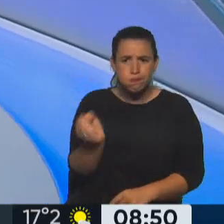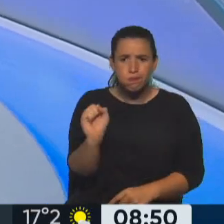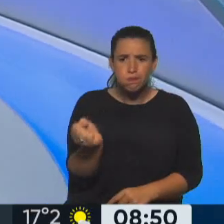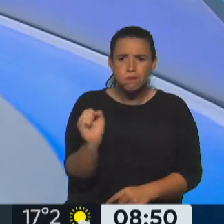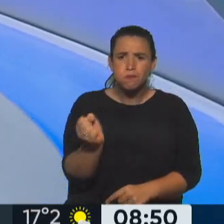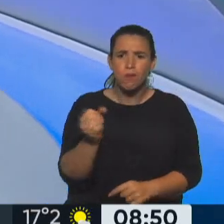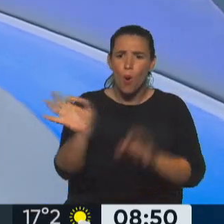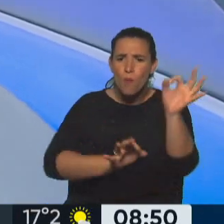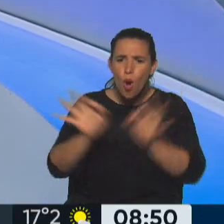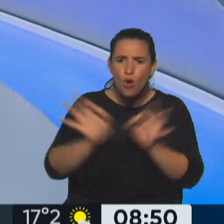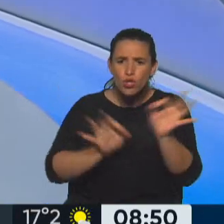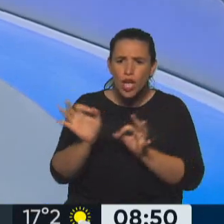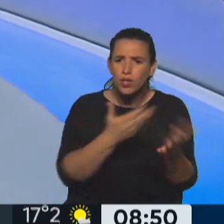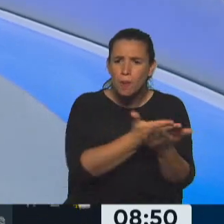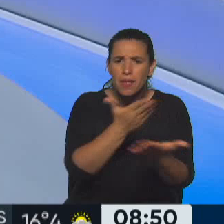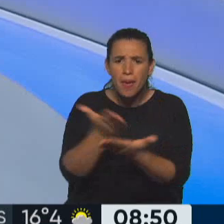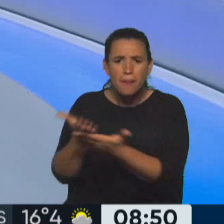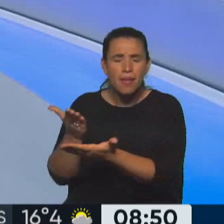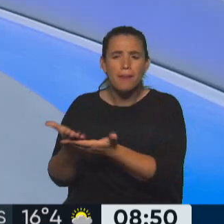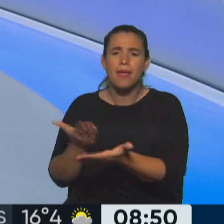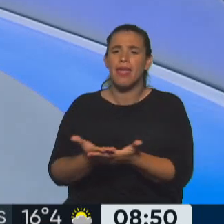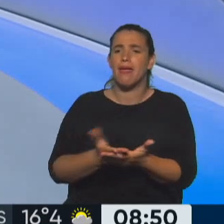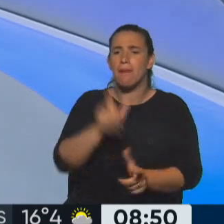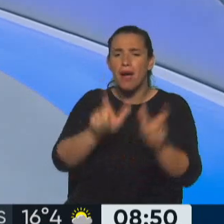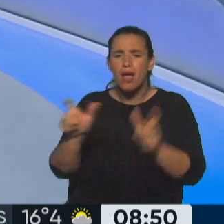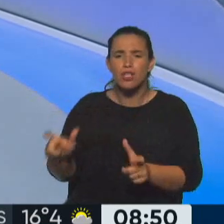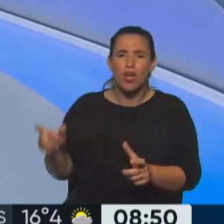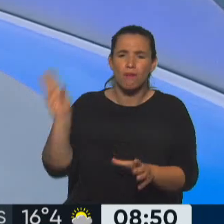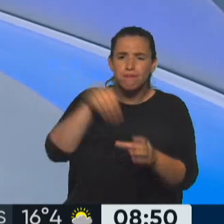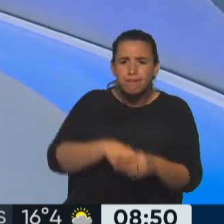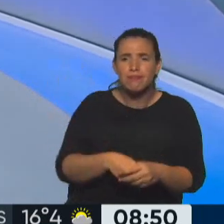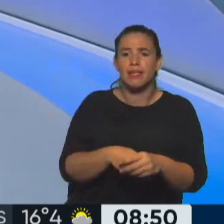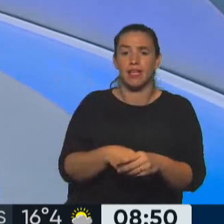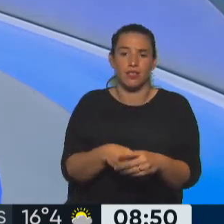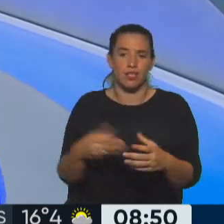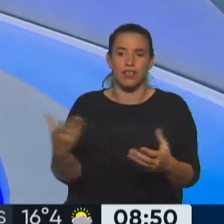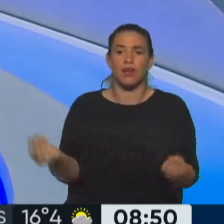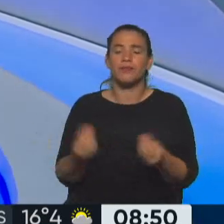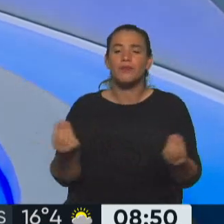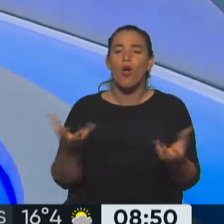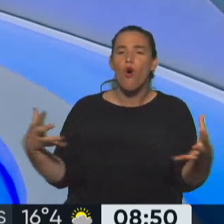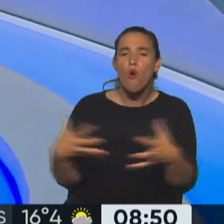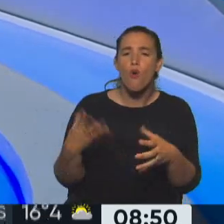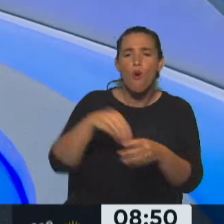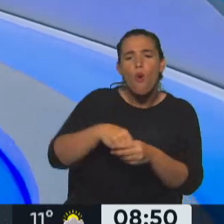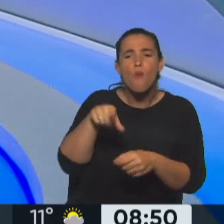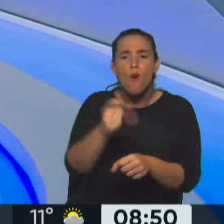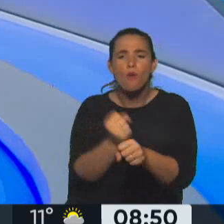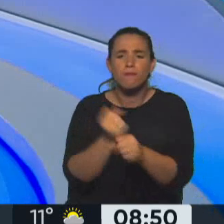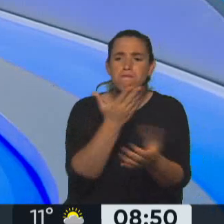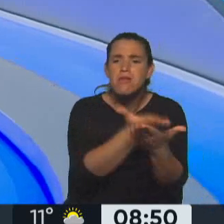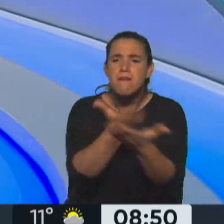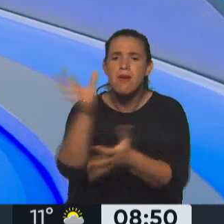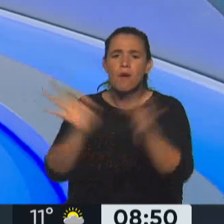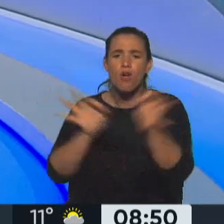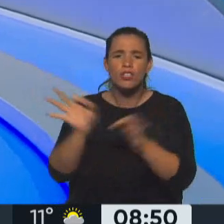de la Corte por parte de legisladores afines a la coalición cívica? ¿Qué posibilidades hay de que esos legisladores